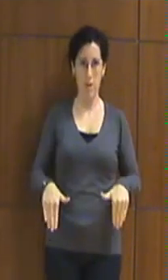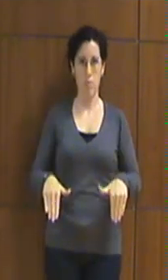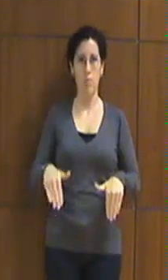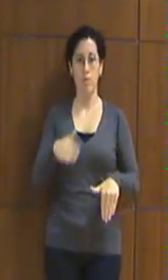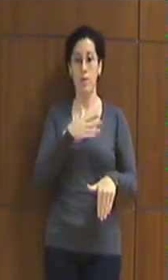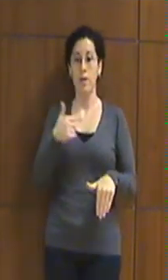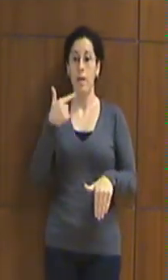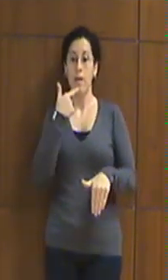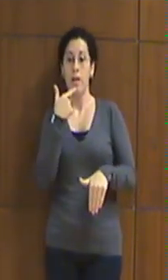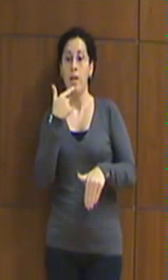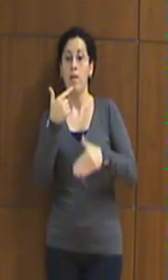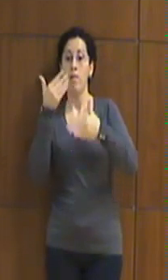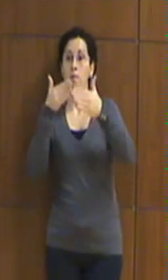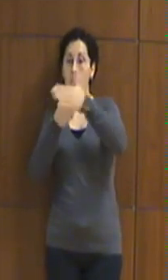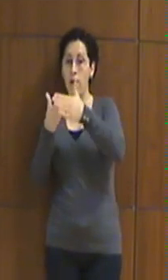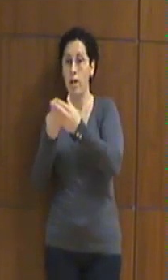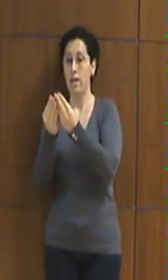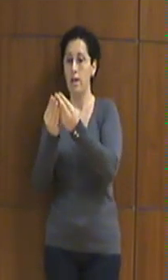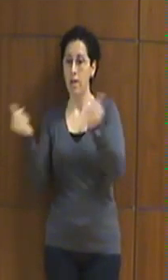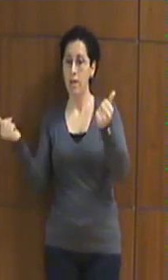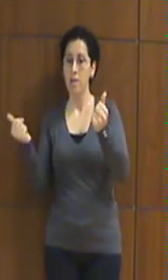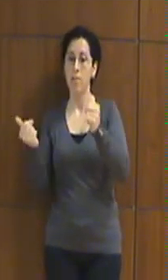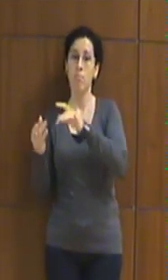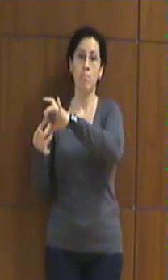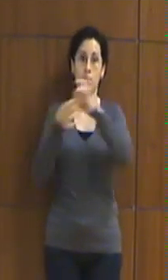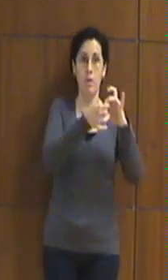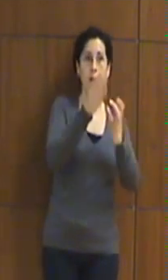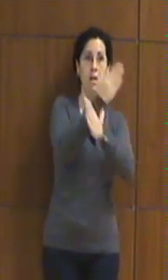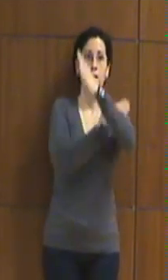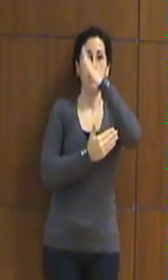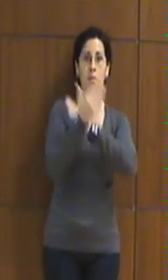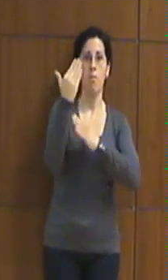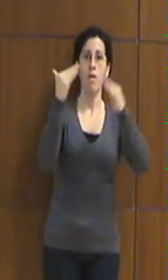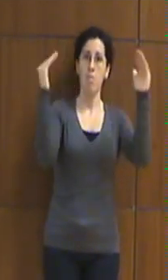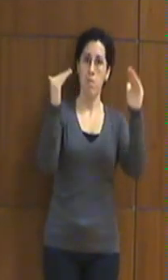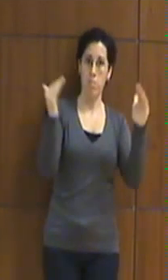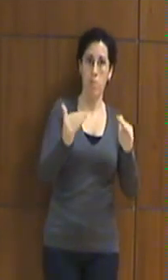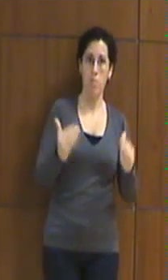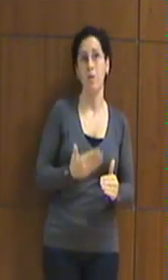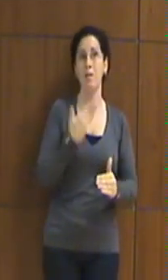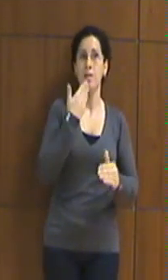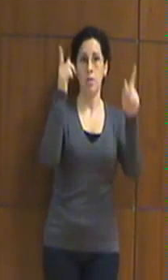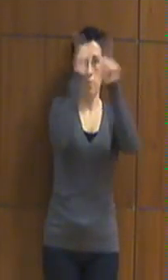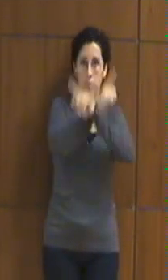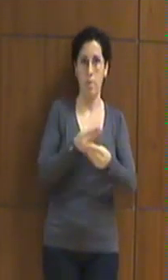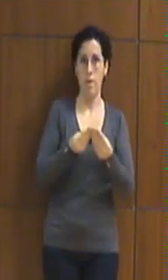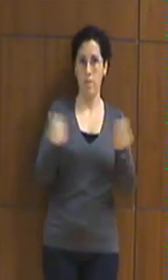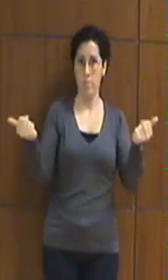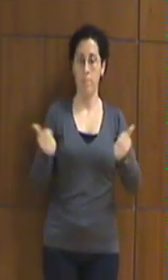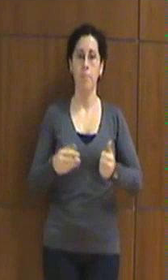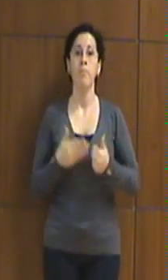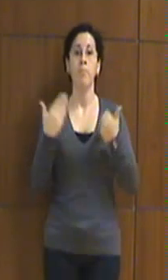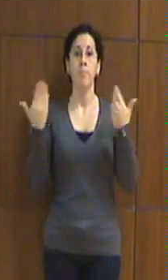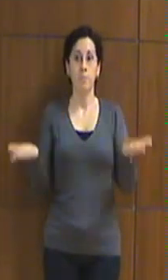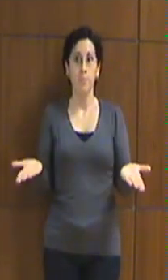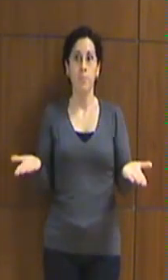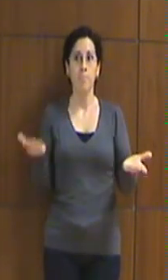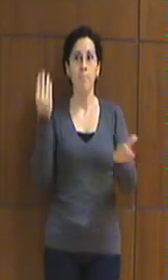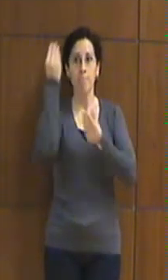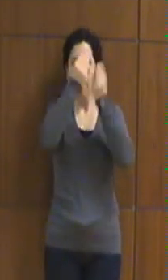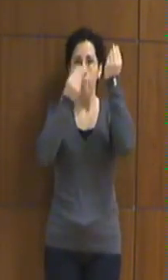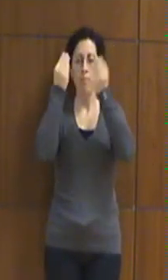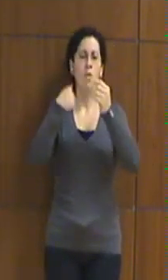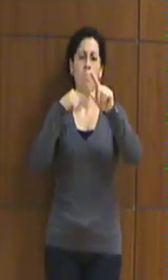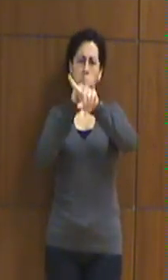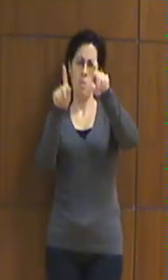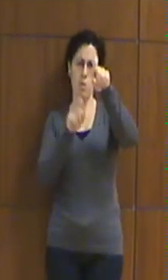y quitando barreras, pues resulta que la discapacidad empieza a disminuir y desaparece, ¿no?, en algunos casos. Entonces, la